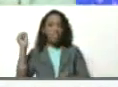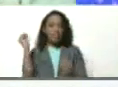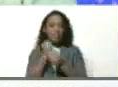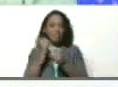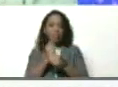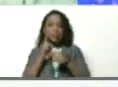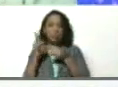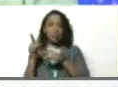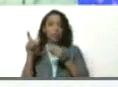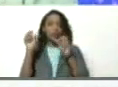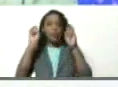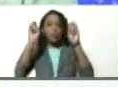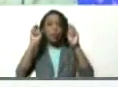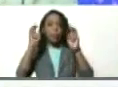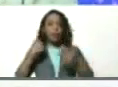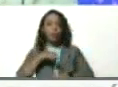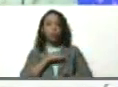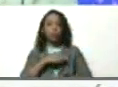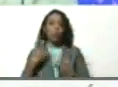tema